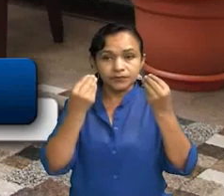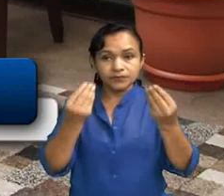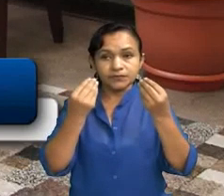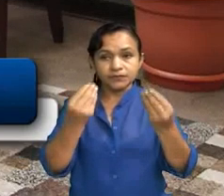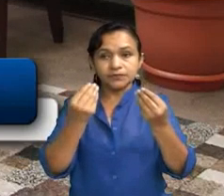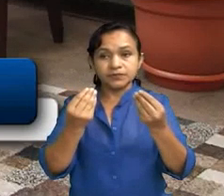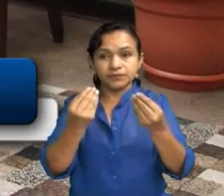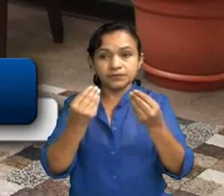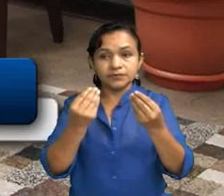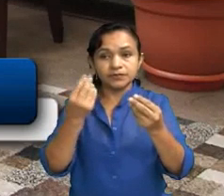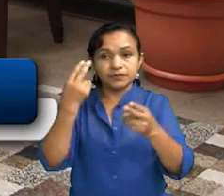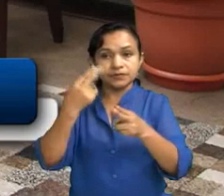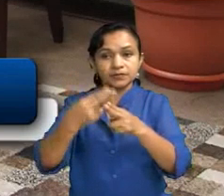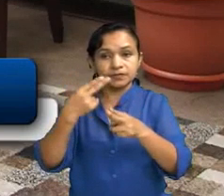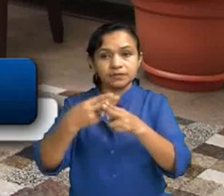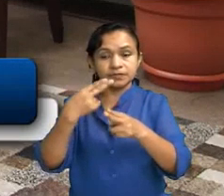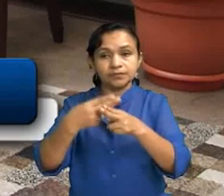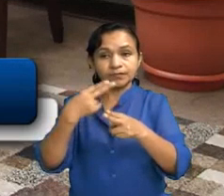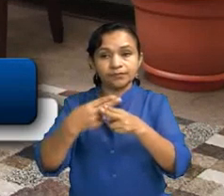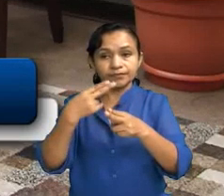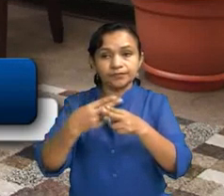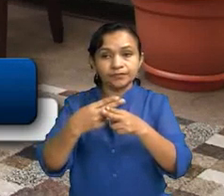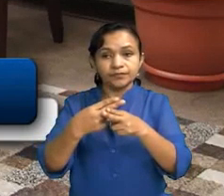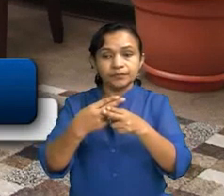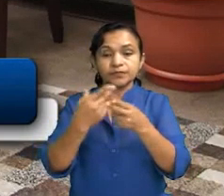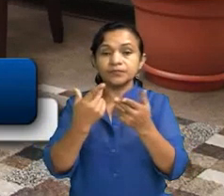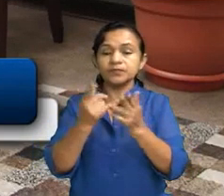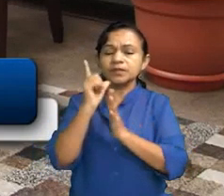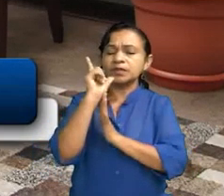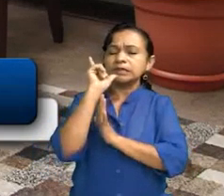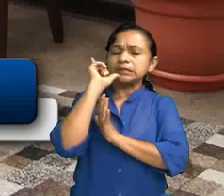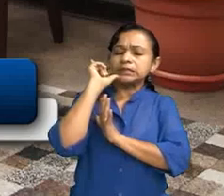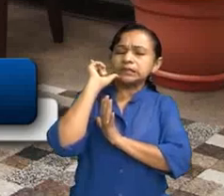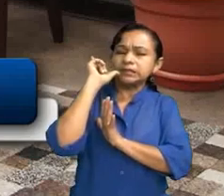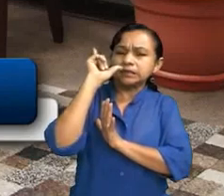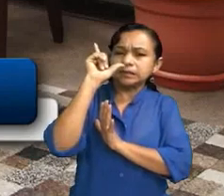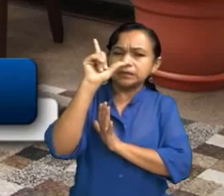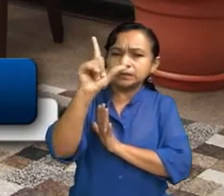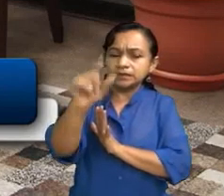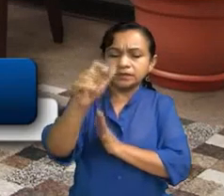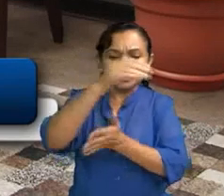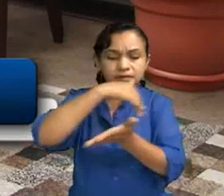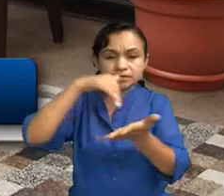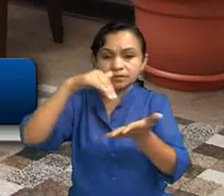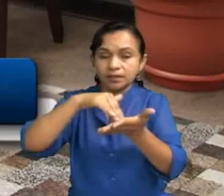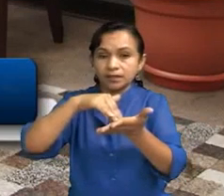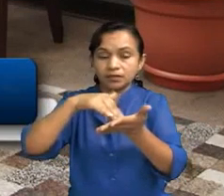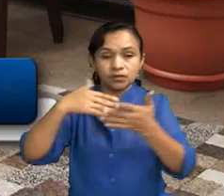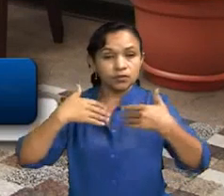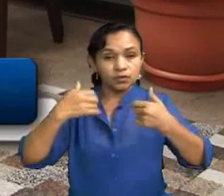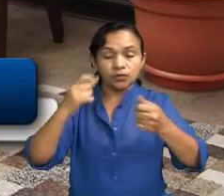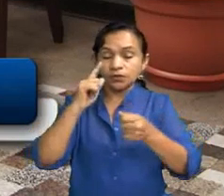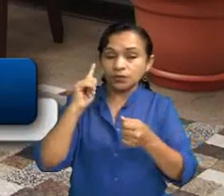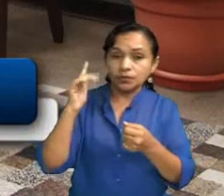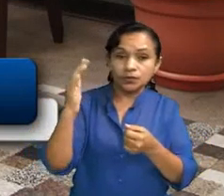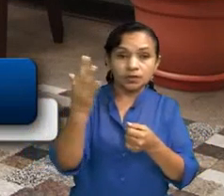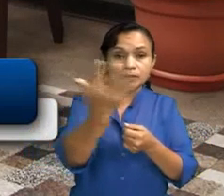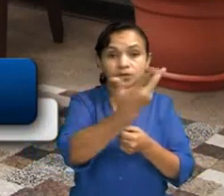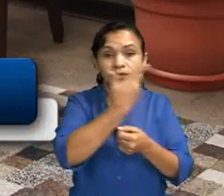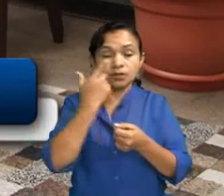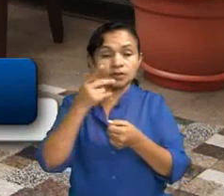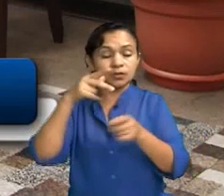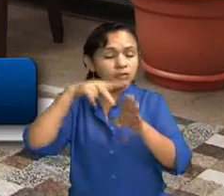que es también las zonas demasiado largas y no habían centros de salud. Ahora en todas las zonas largas, en todas las